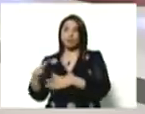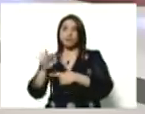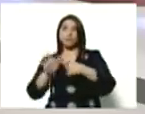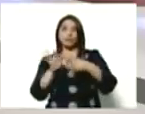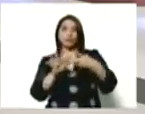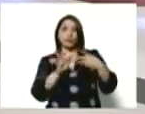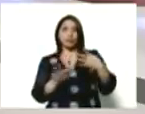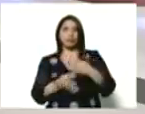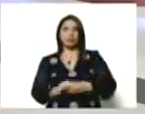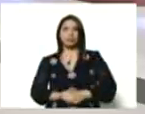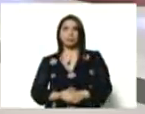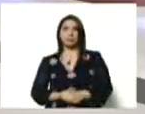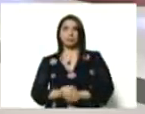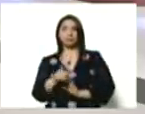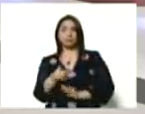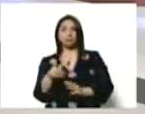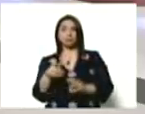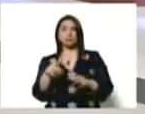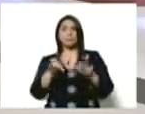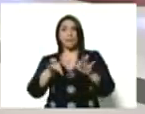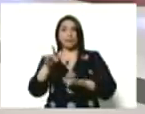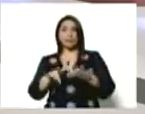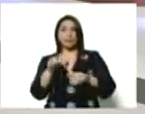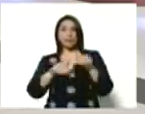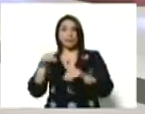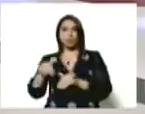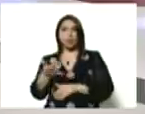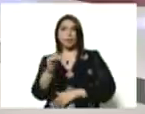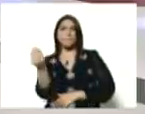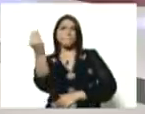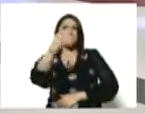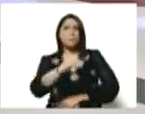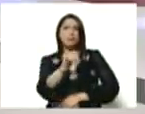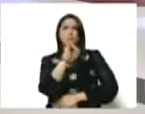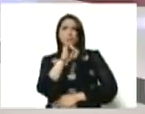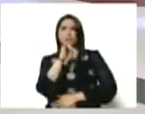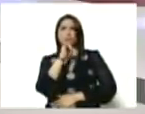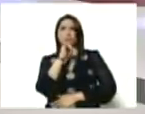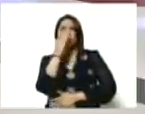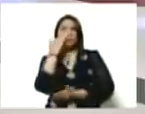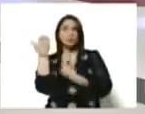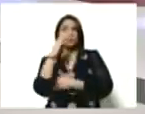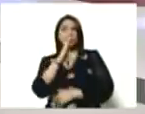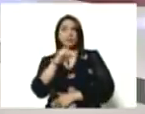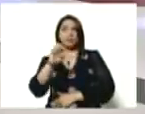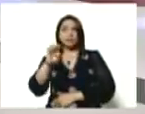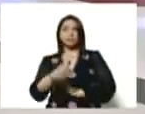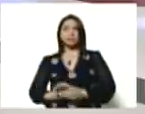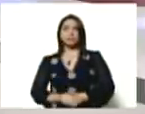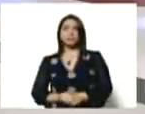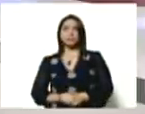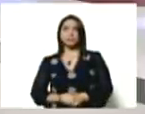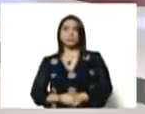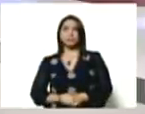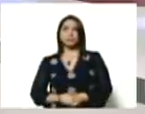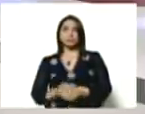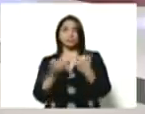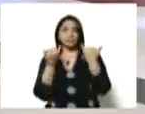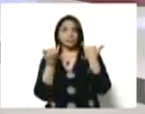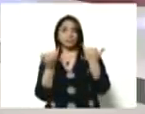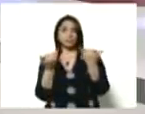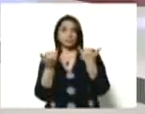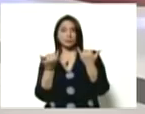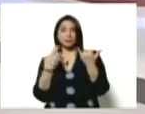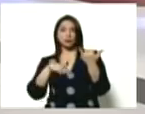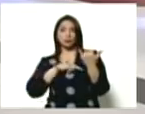funcionalidad de esta máquina electoral. Hay más información en la carpa central del Consejo Nacional Electoral en este día histórico